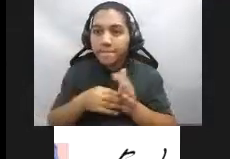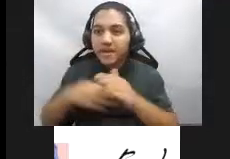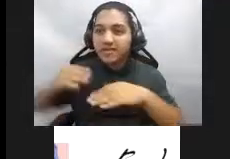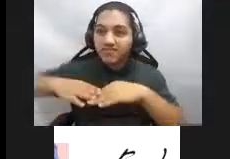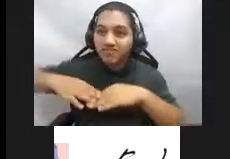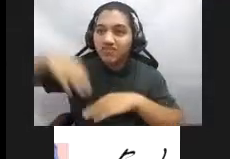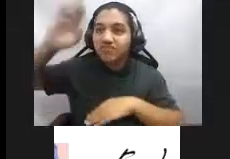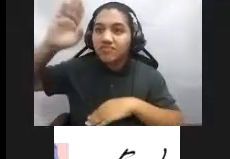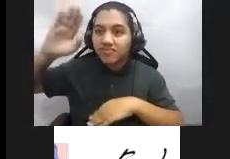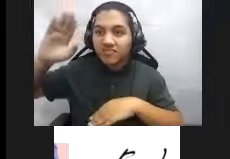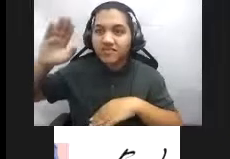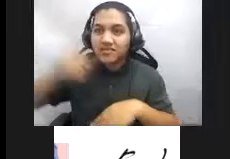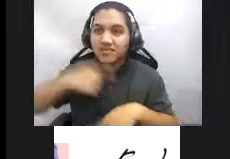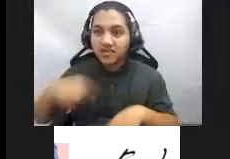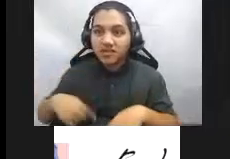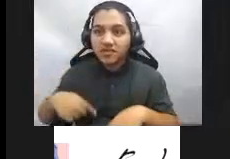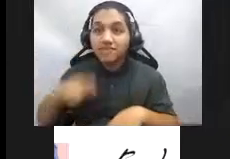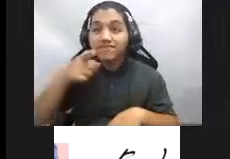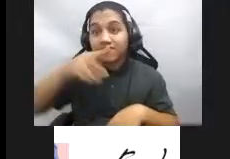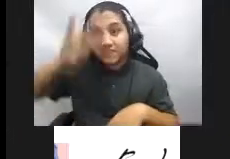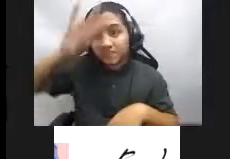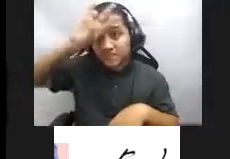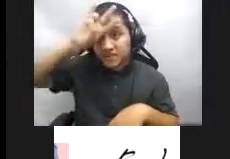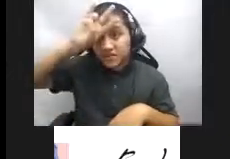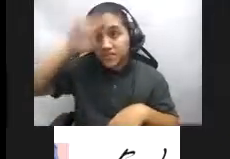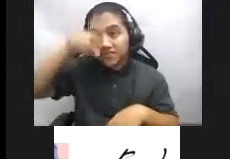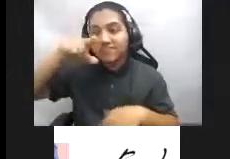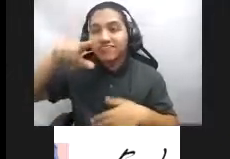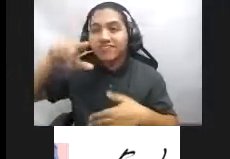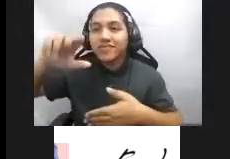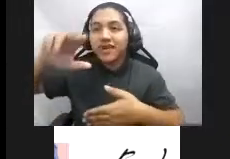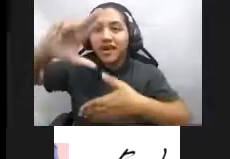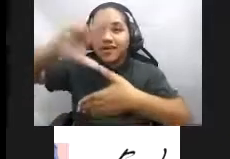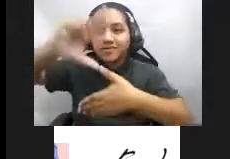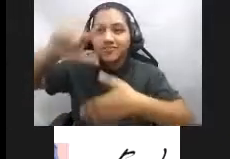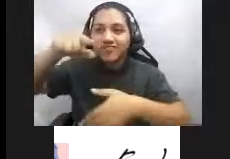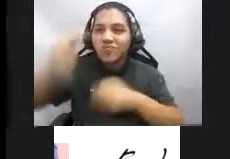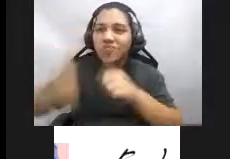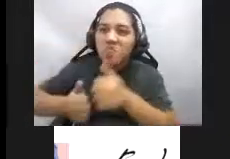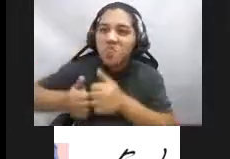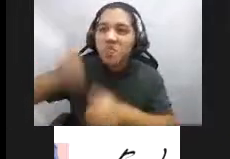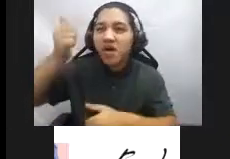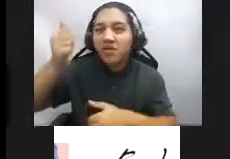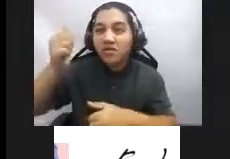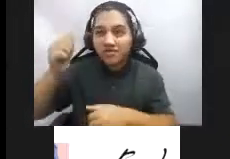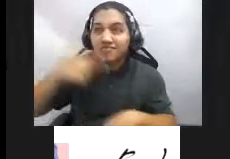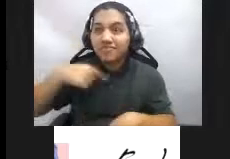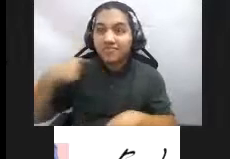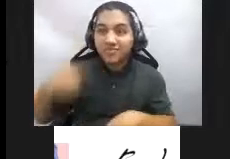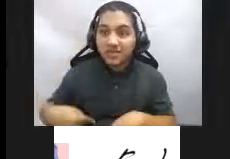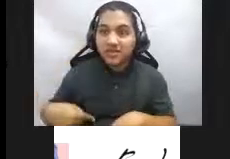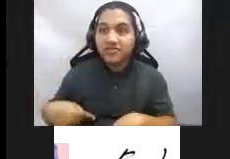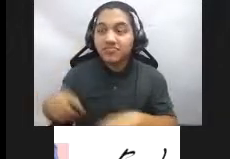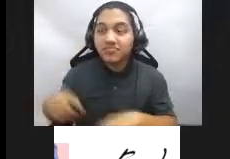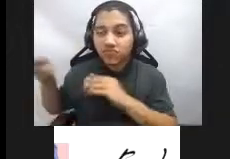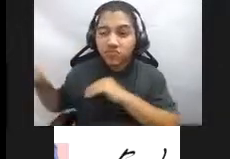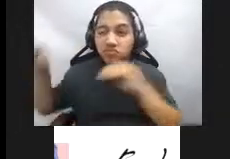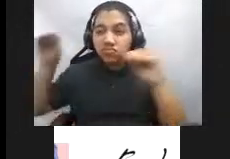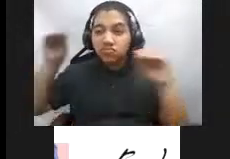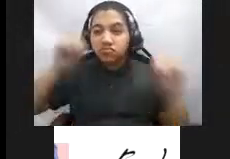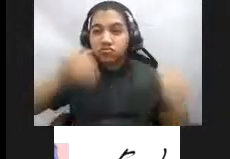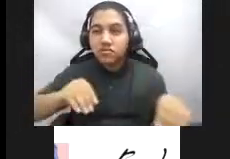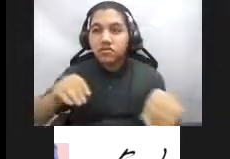Perú dicen que es el país de Latinoamérica más chino de todo, porque llegaron más de estos trabajadores que